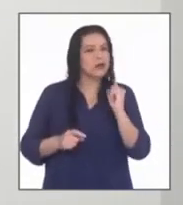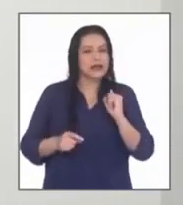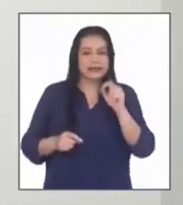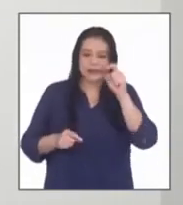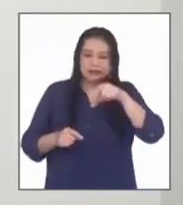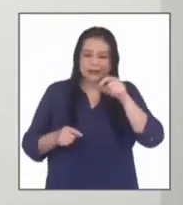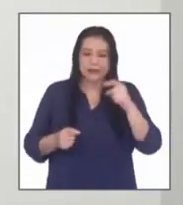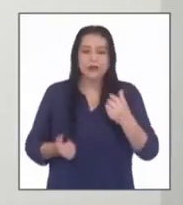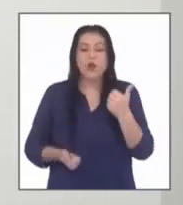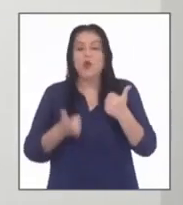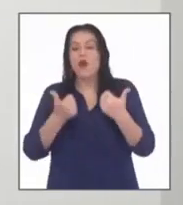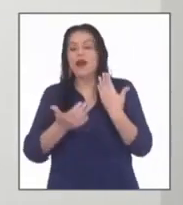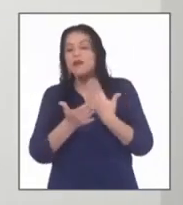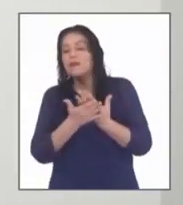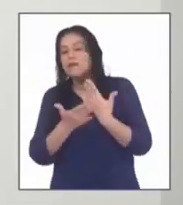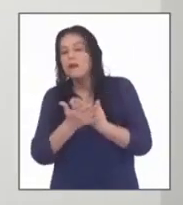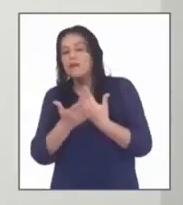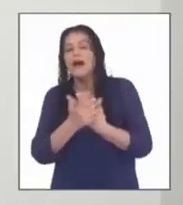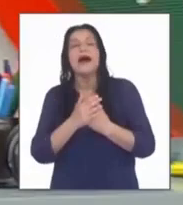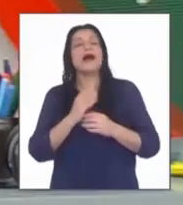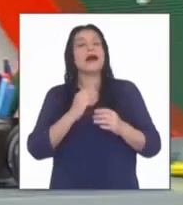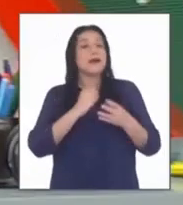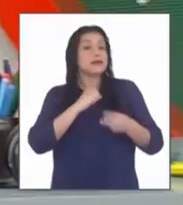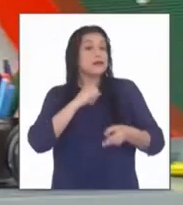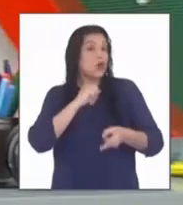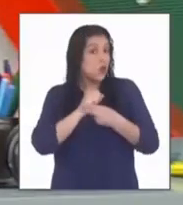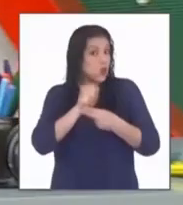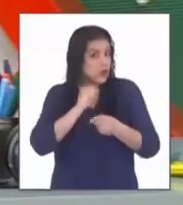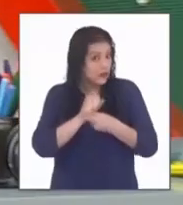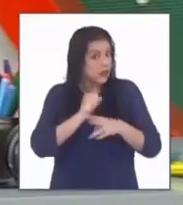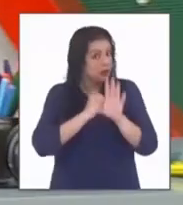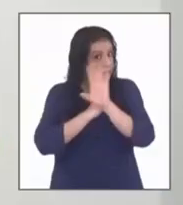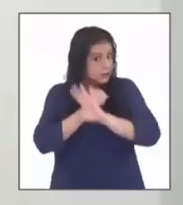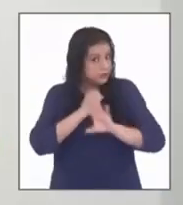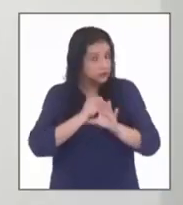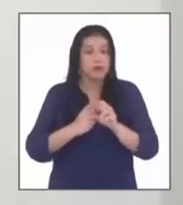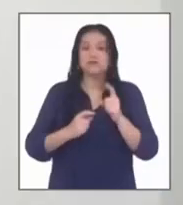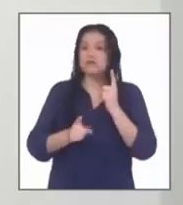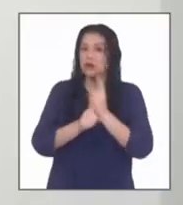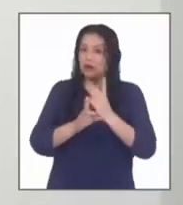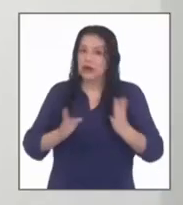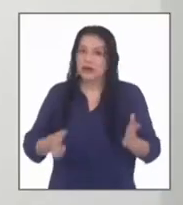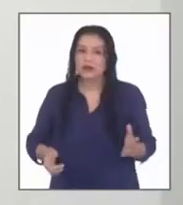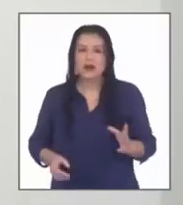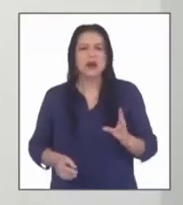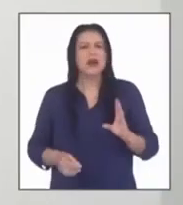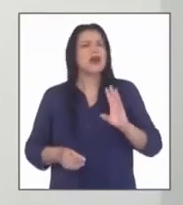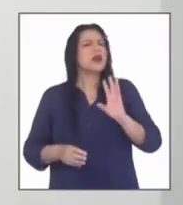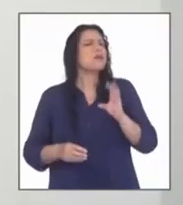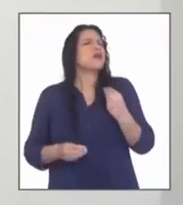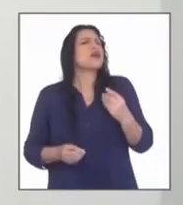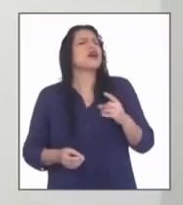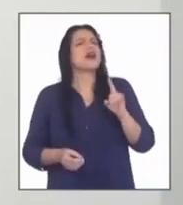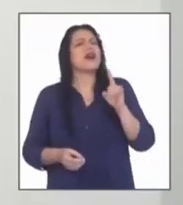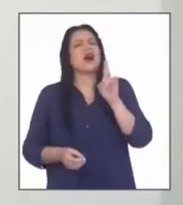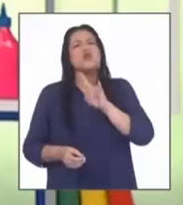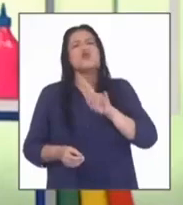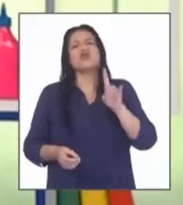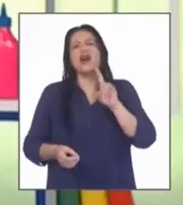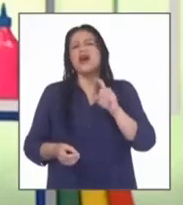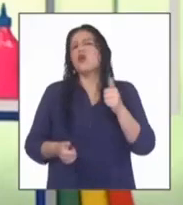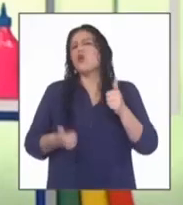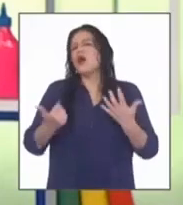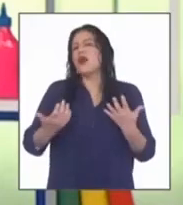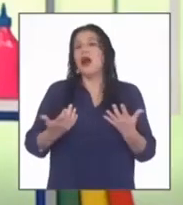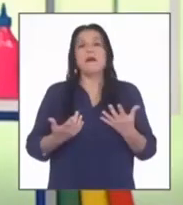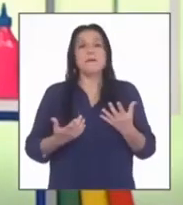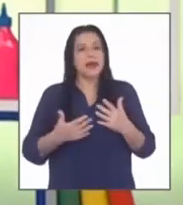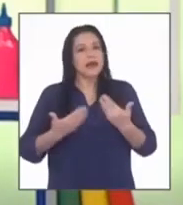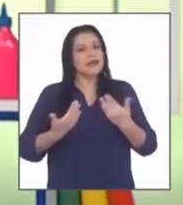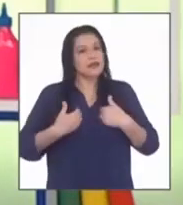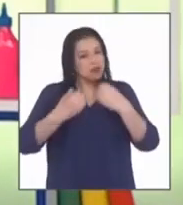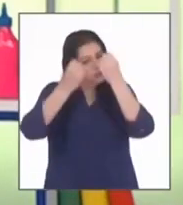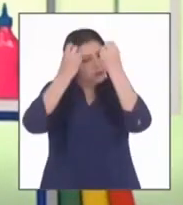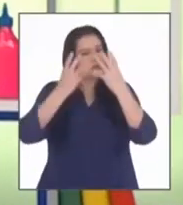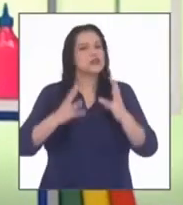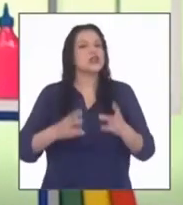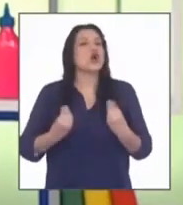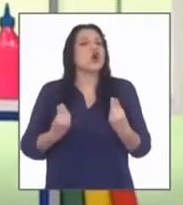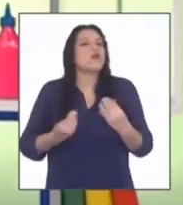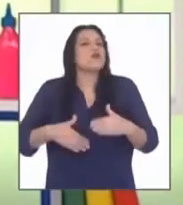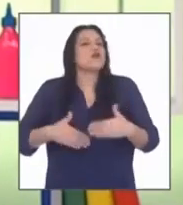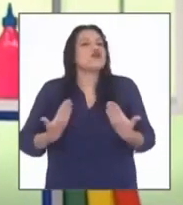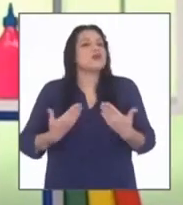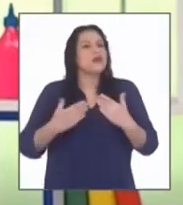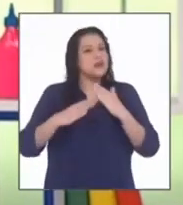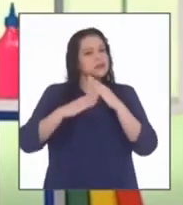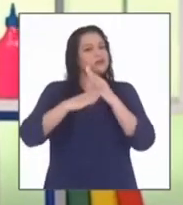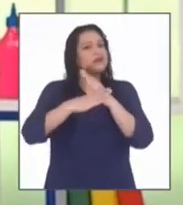una que nos ofrezca una mayor seguridad? Así es, profesora. ¿Y para qué les ha servido todo esto? Para informarnos de cómo se puede